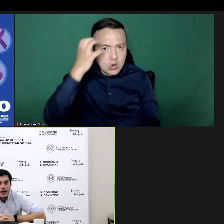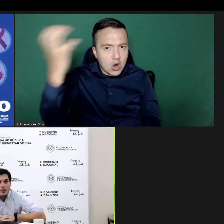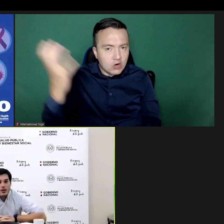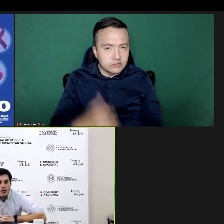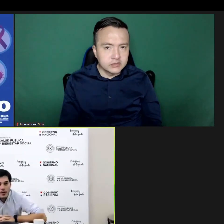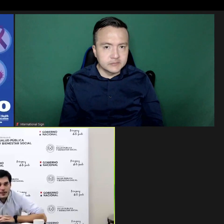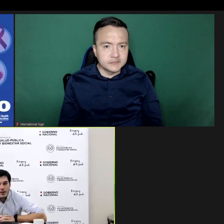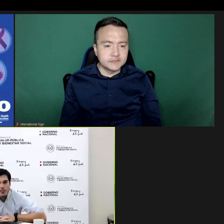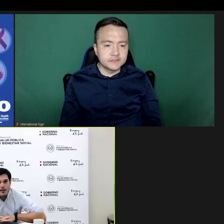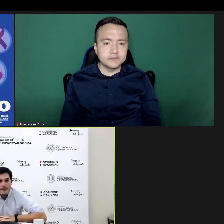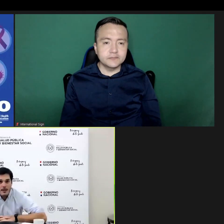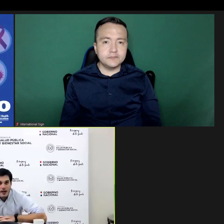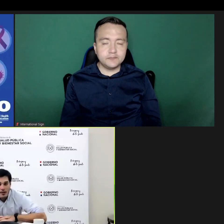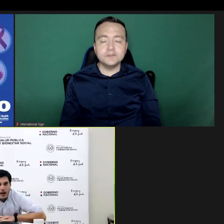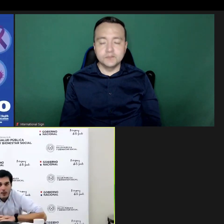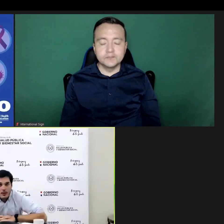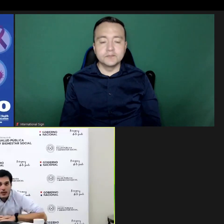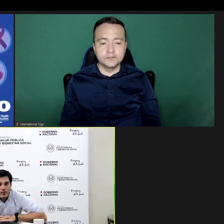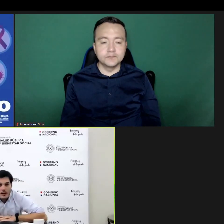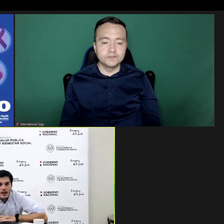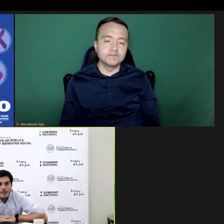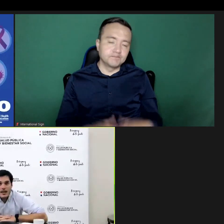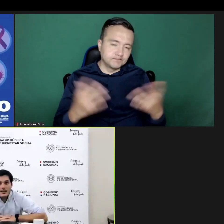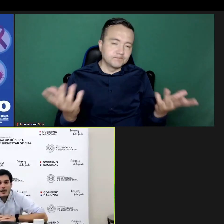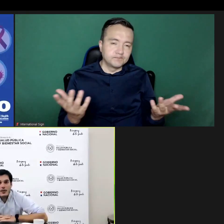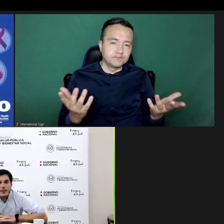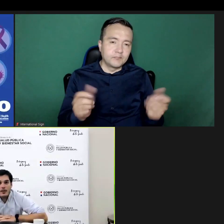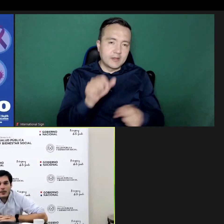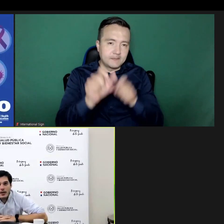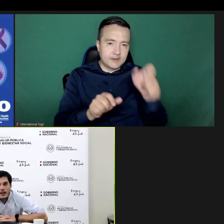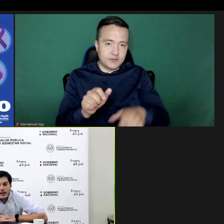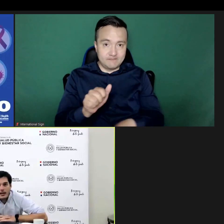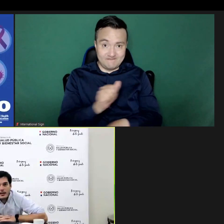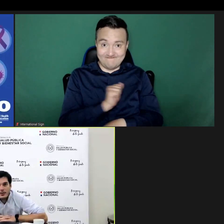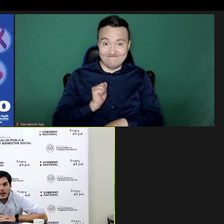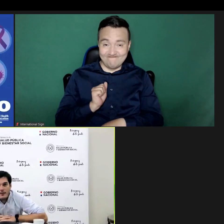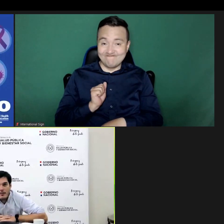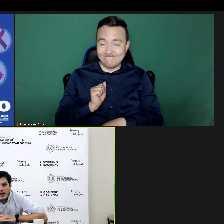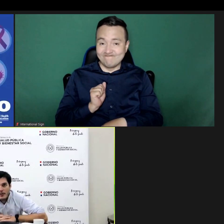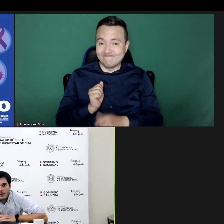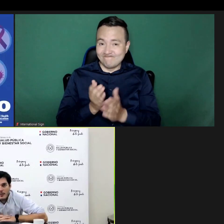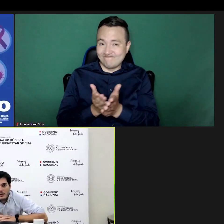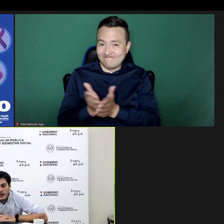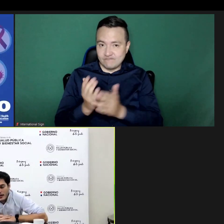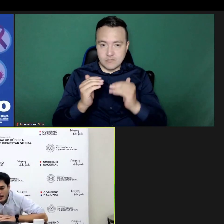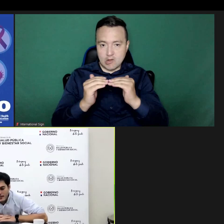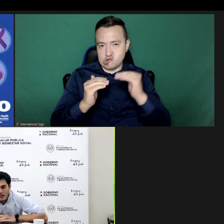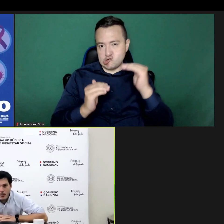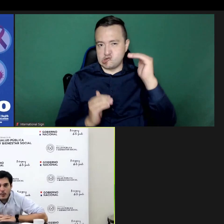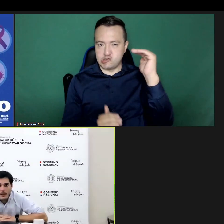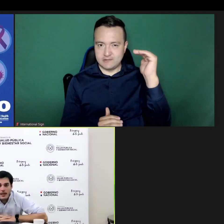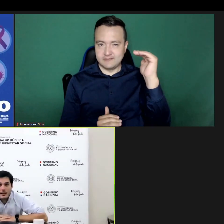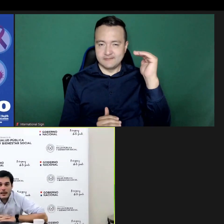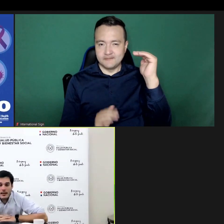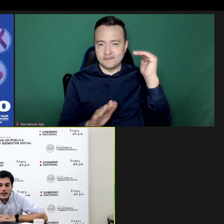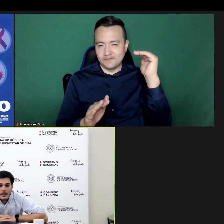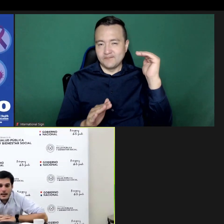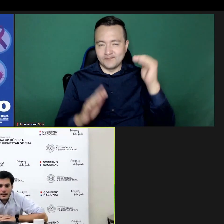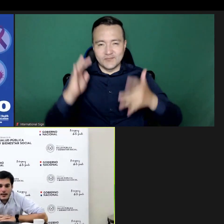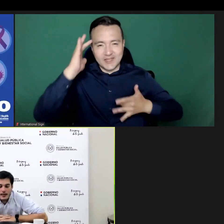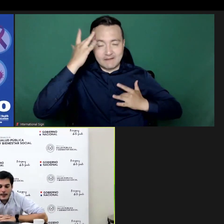Sí, bueno, con el sector privado aún tenemos una gran brecha con respecto a lo que son las enfermedades no transmisibles. Desde la salud